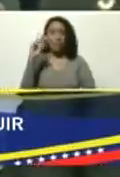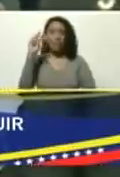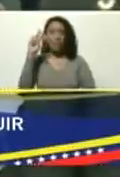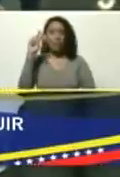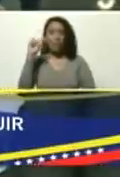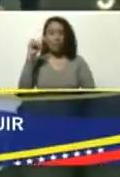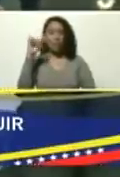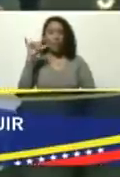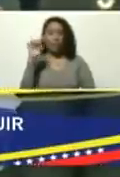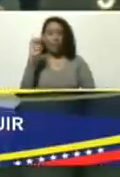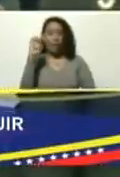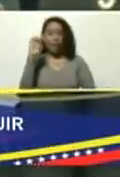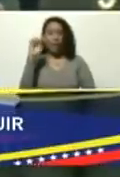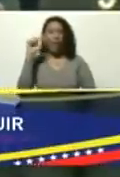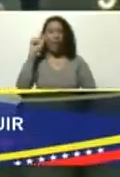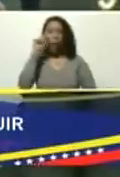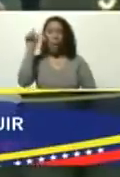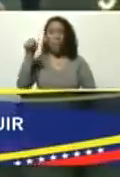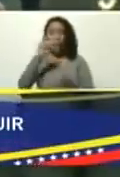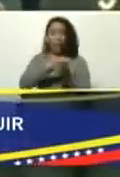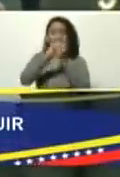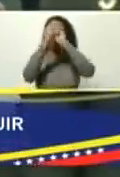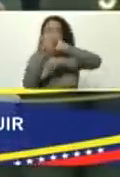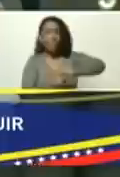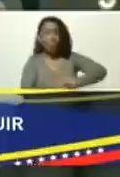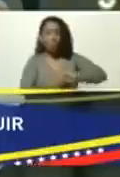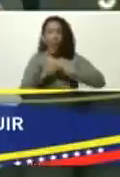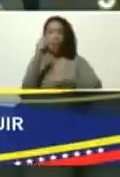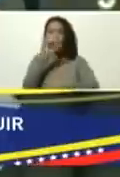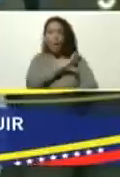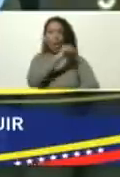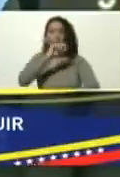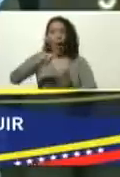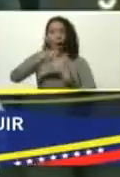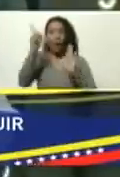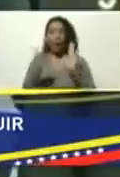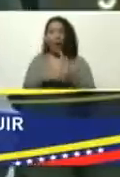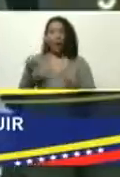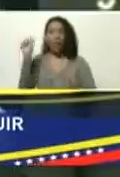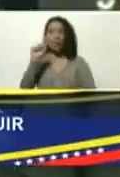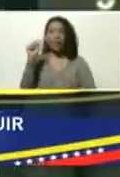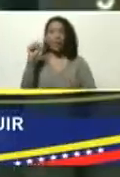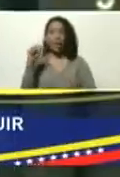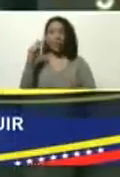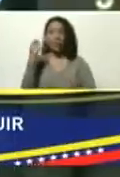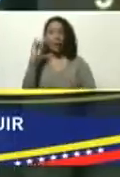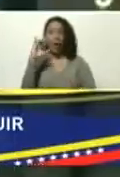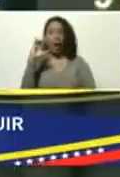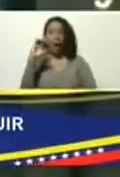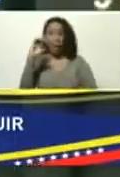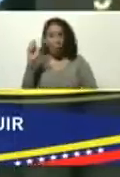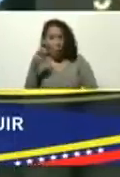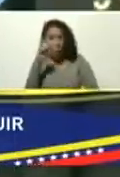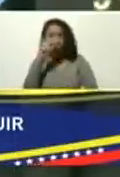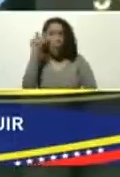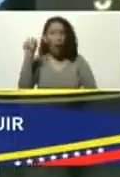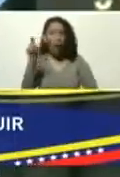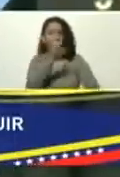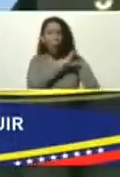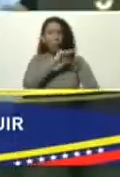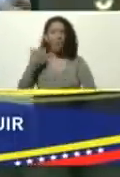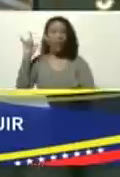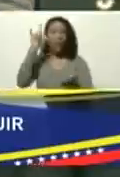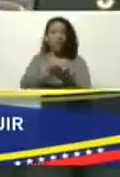región Los Llanos, en sustitución del mayor general Santiago Infante, que ha asumido la comandancia general de la aviación